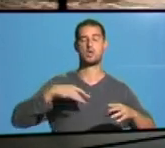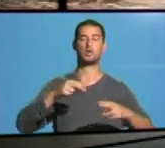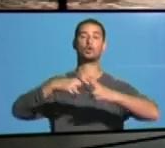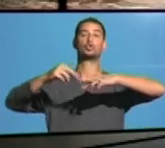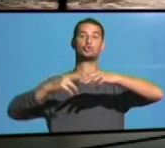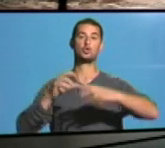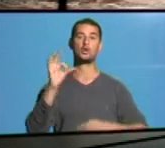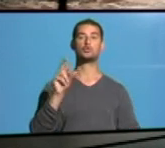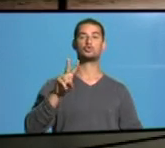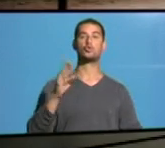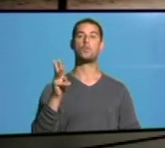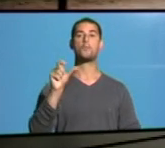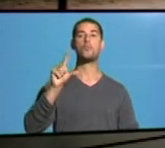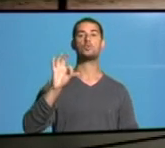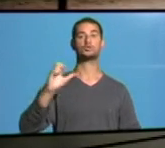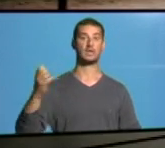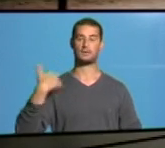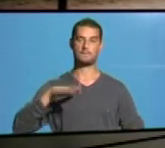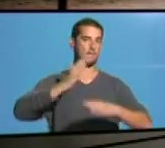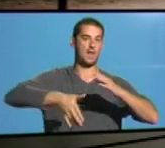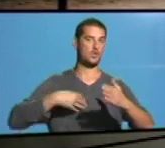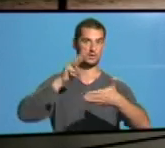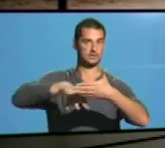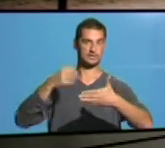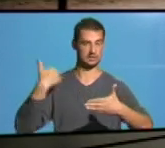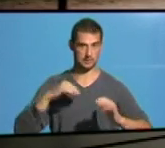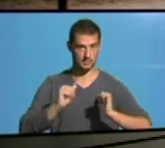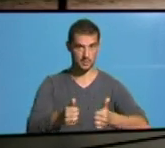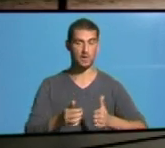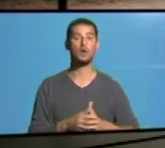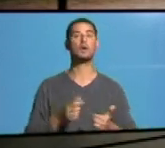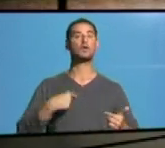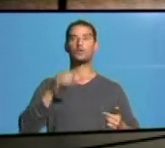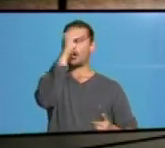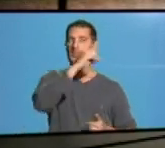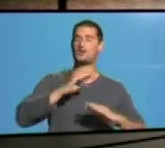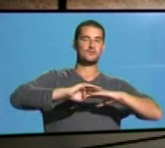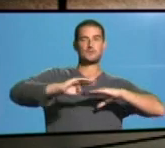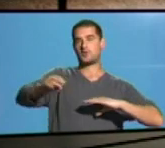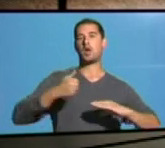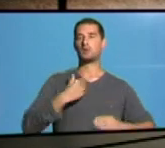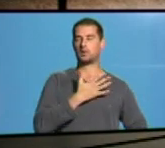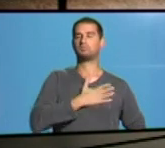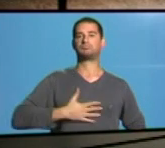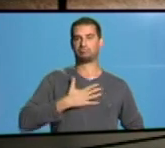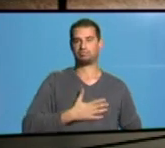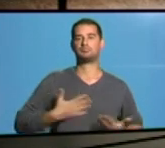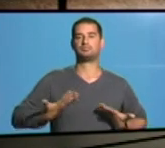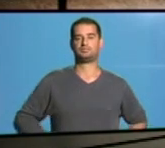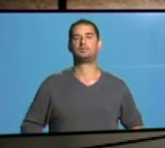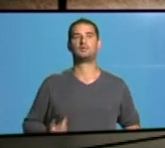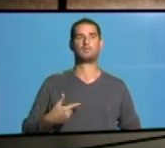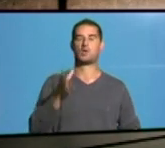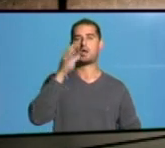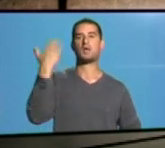que será unha realidade dentro de 3 meses. A opinión é xeralizada, están moi satisfeitos porque se dé a resposta a unha bella demanda